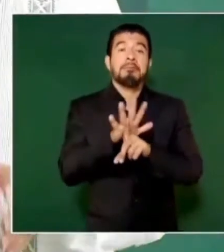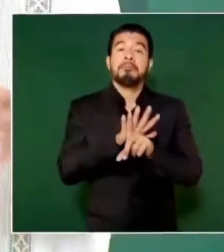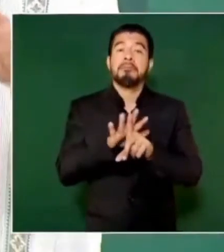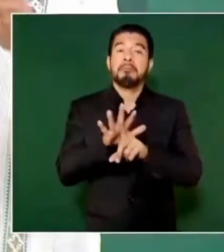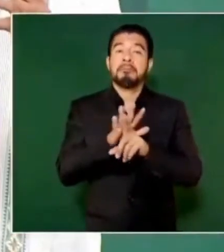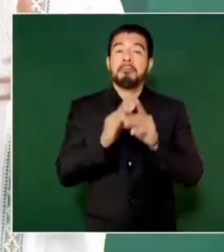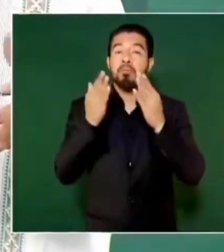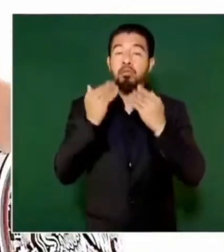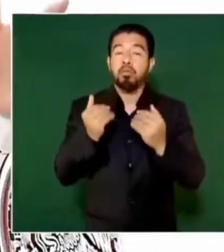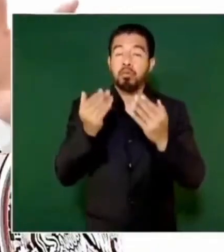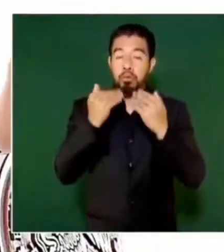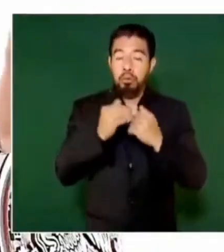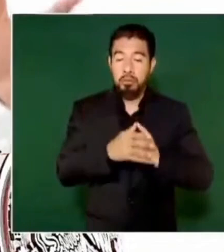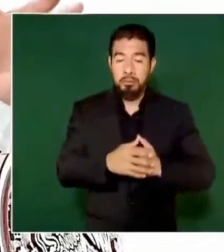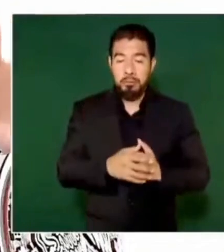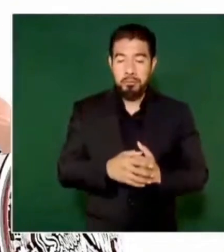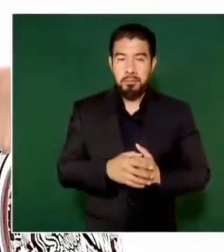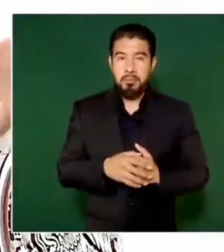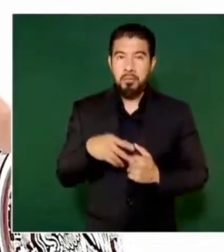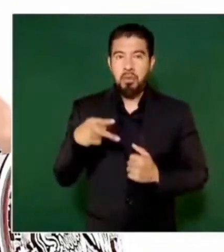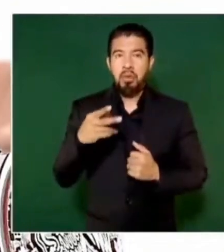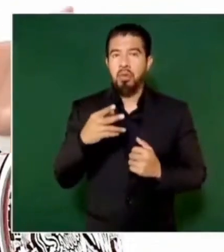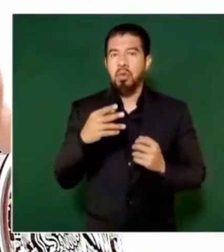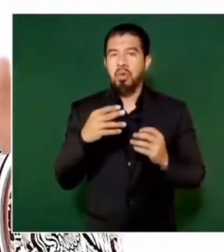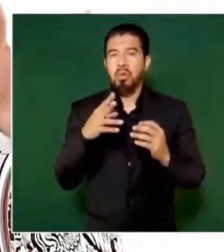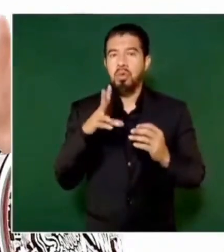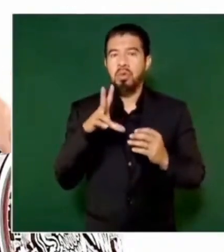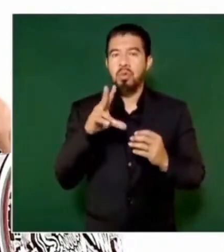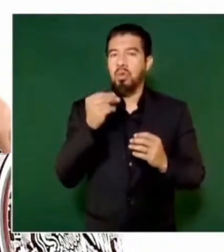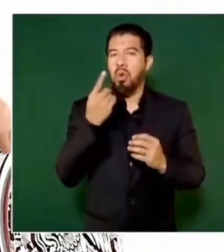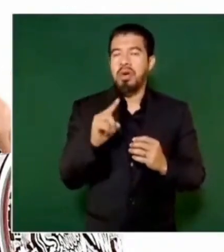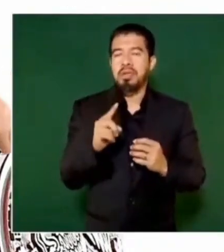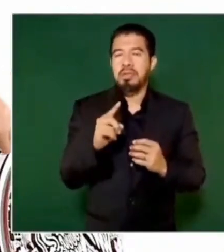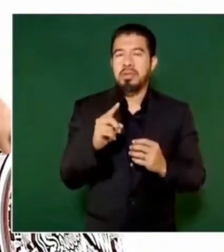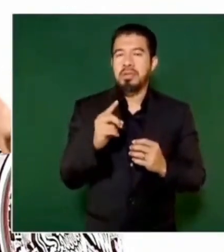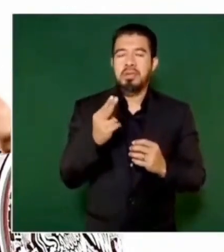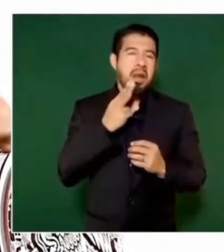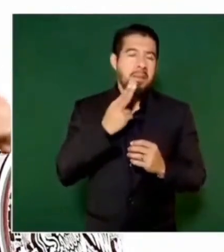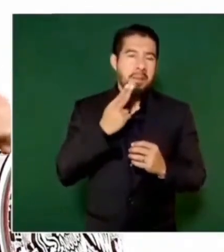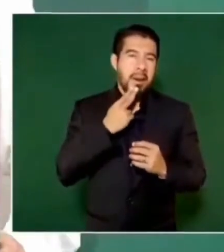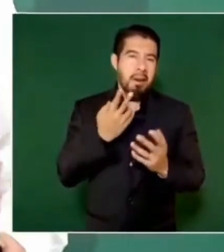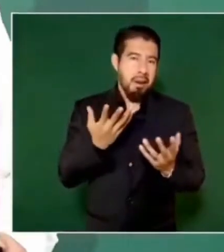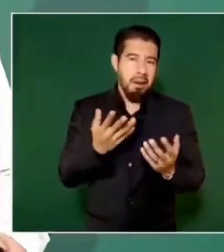porque hay muchos candidatos que solo están apostando a eso.